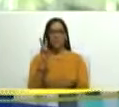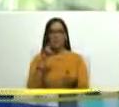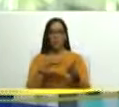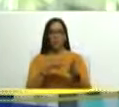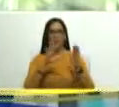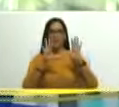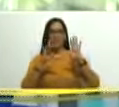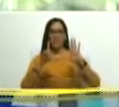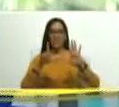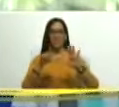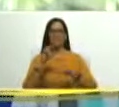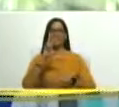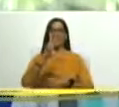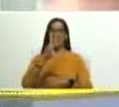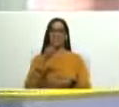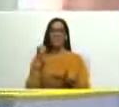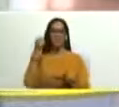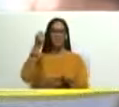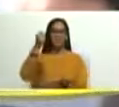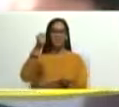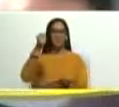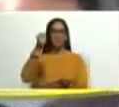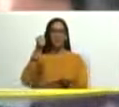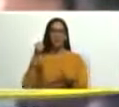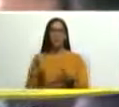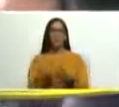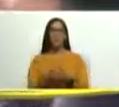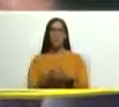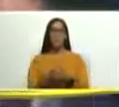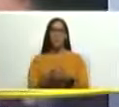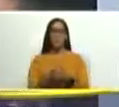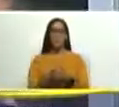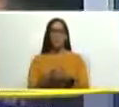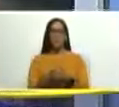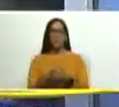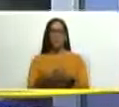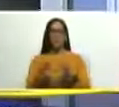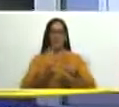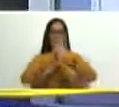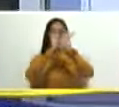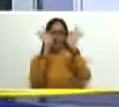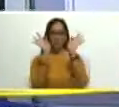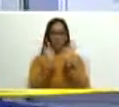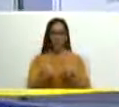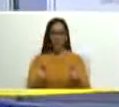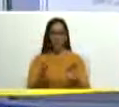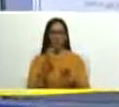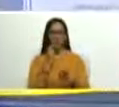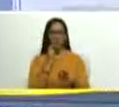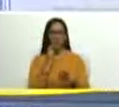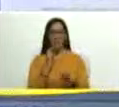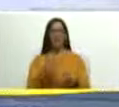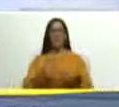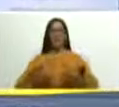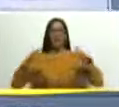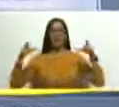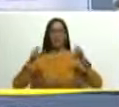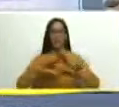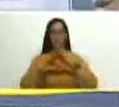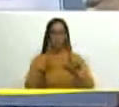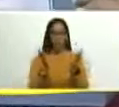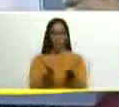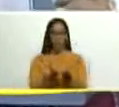2017, tercer récord Guinness por el mosaico de barras de chocolate más grande del mundo. Y